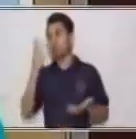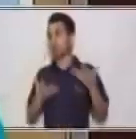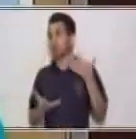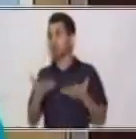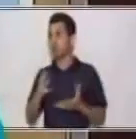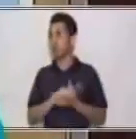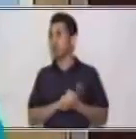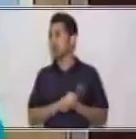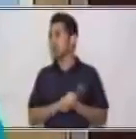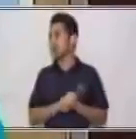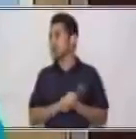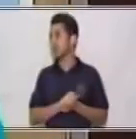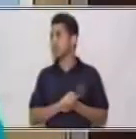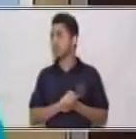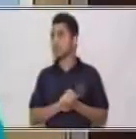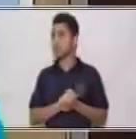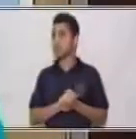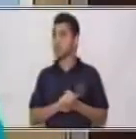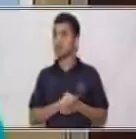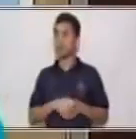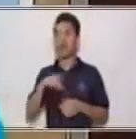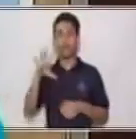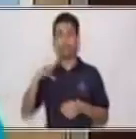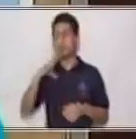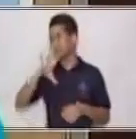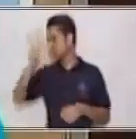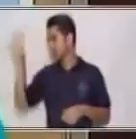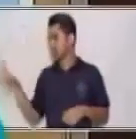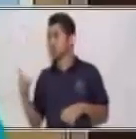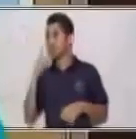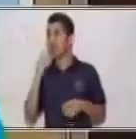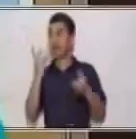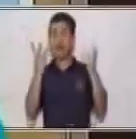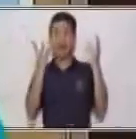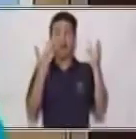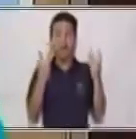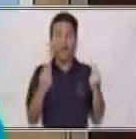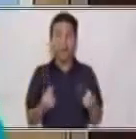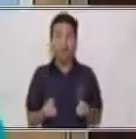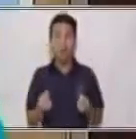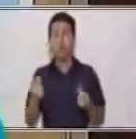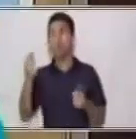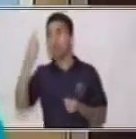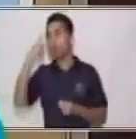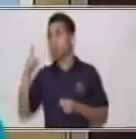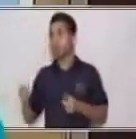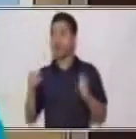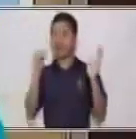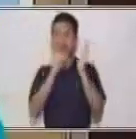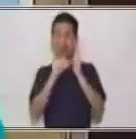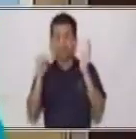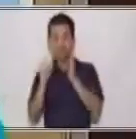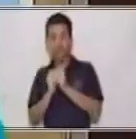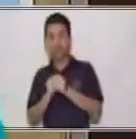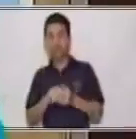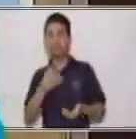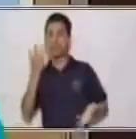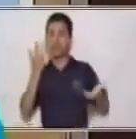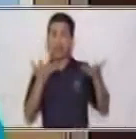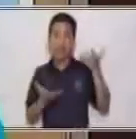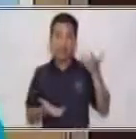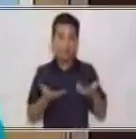libras. Así es como hemos hecho el cálculo de quintales,